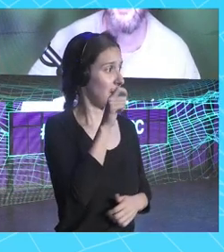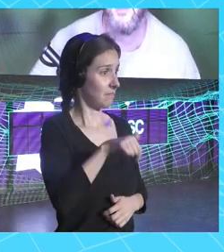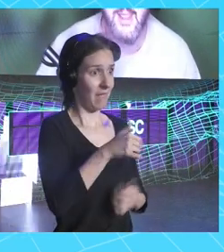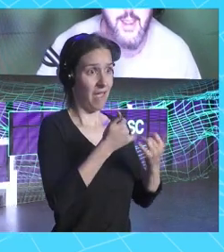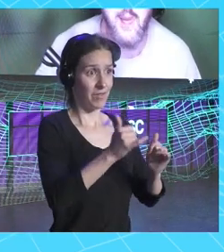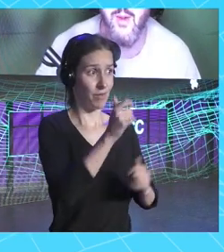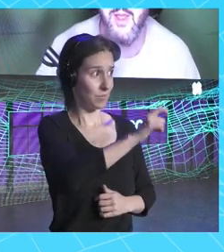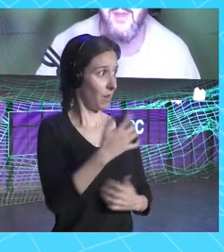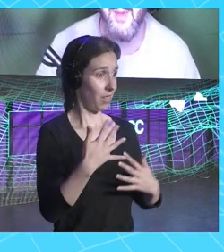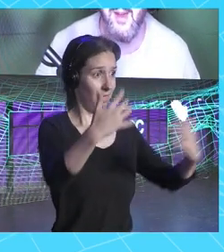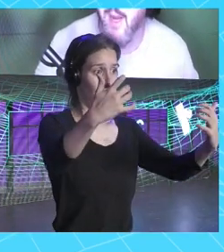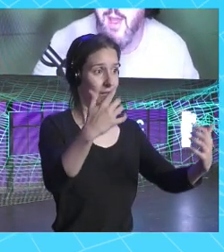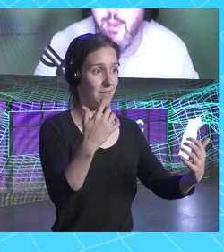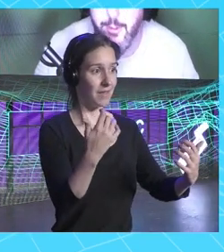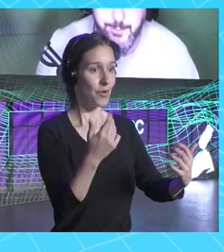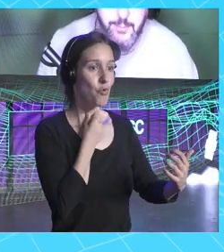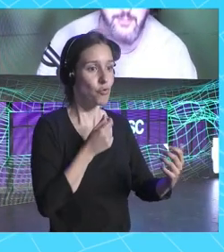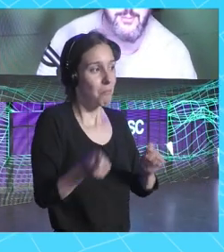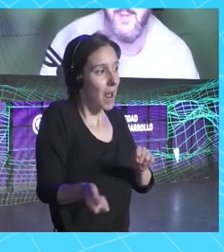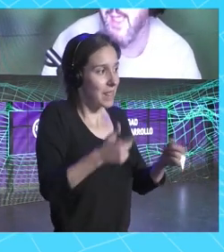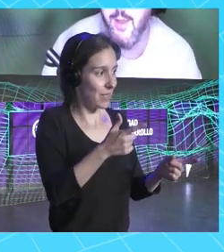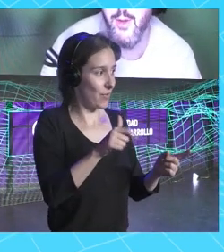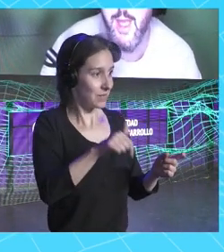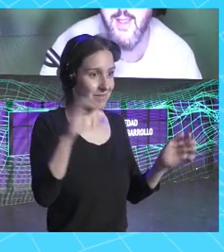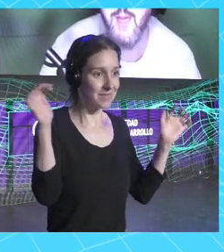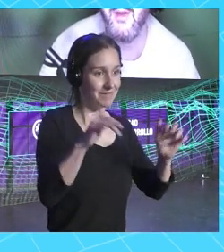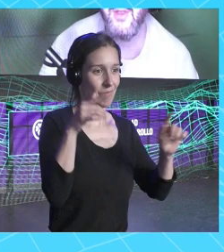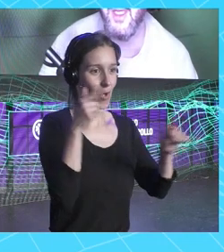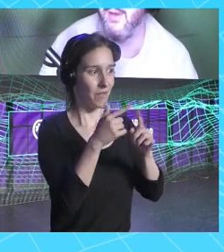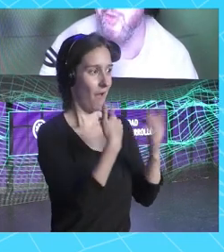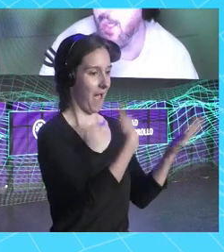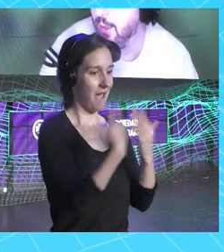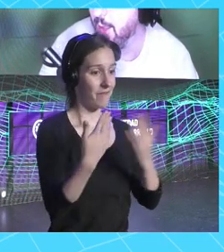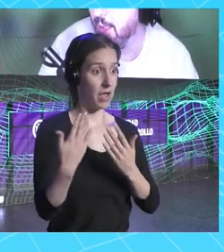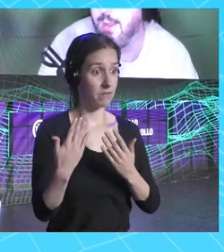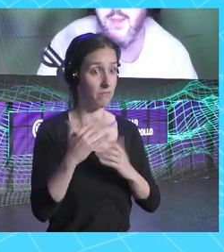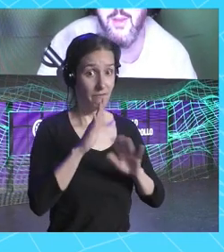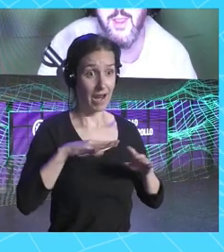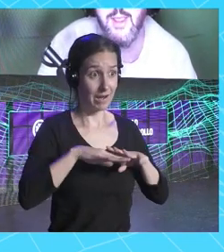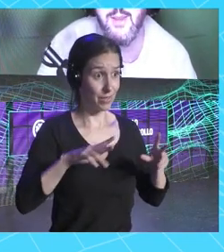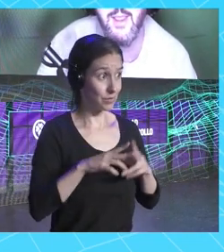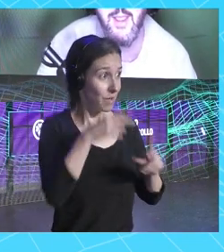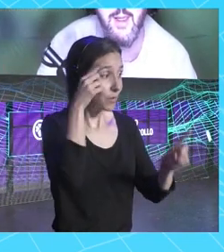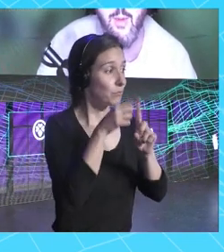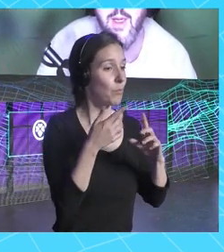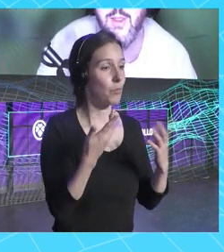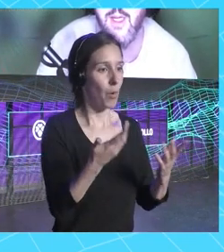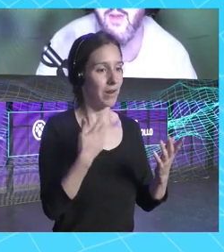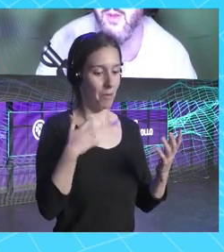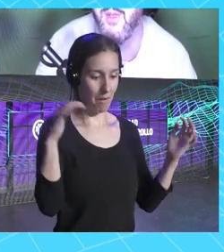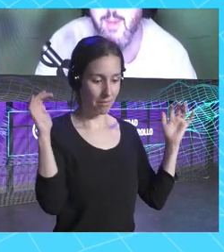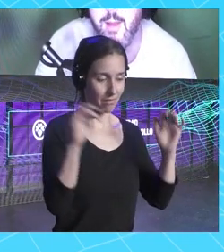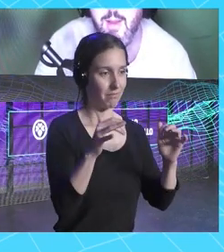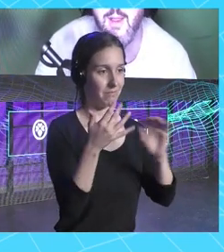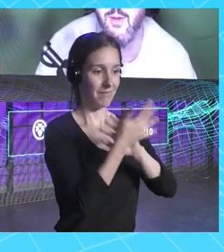que están reunidos para hablar de ello no las redes sociales la creación de contenido al final es eso es reunirnos alrededor